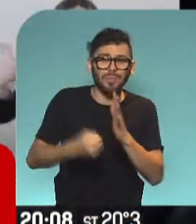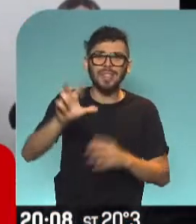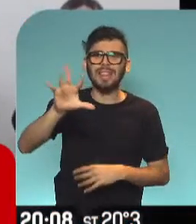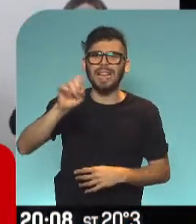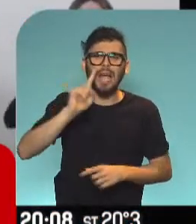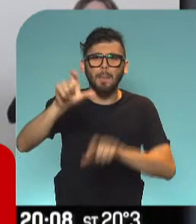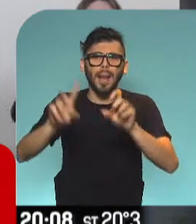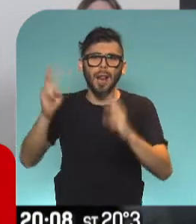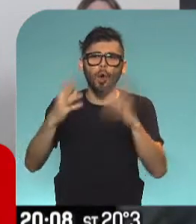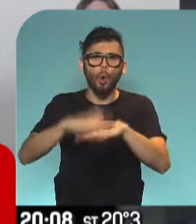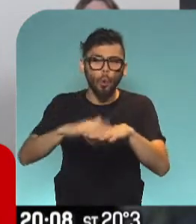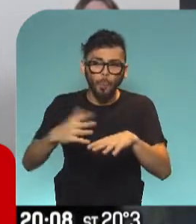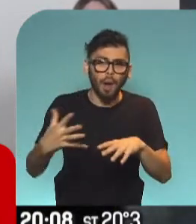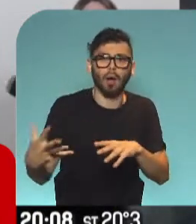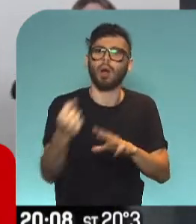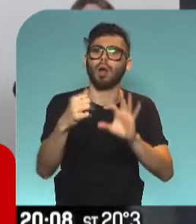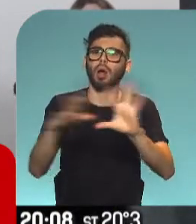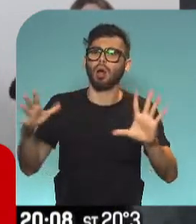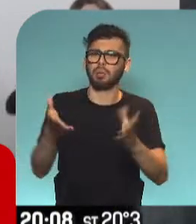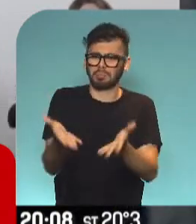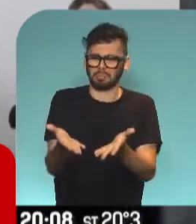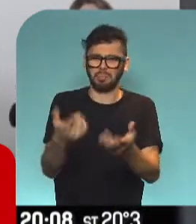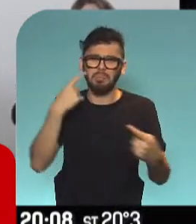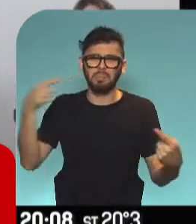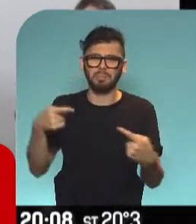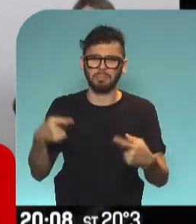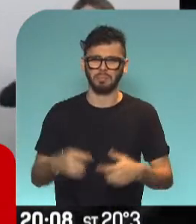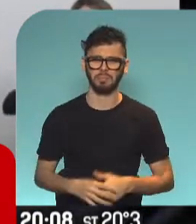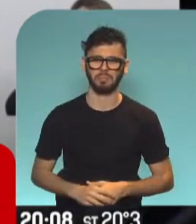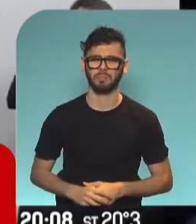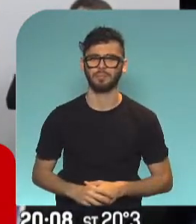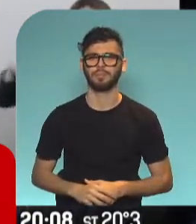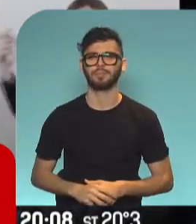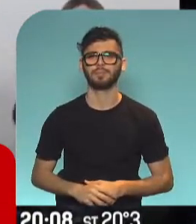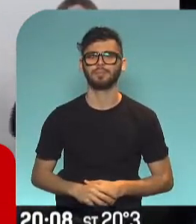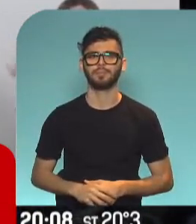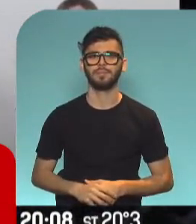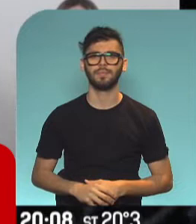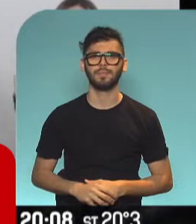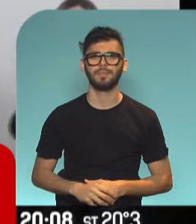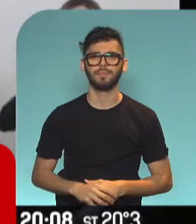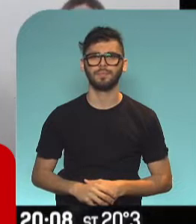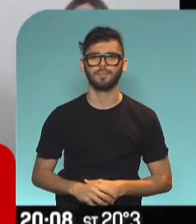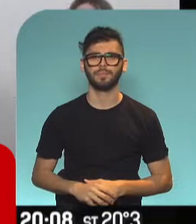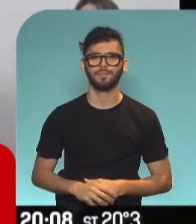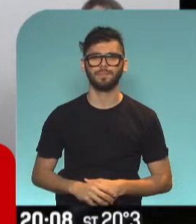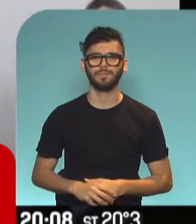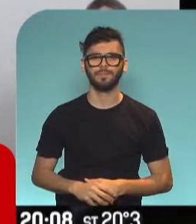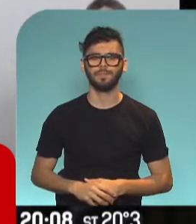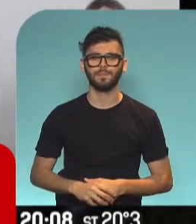la reflexión a quienes promueven esas cosas. Porque eso no tiene nada que ver con la